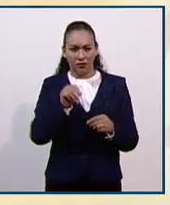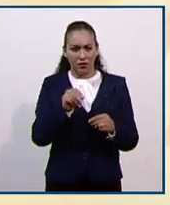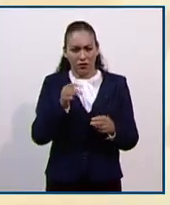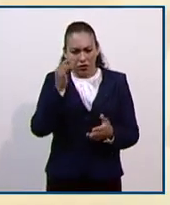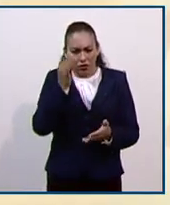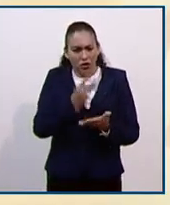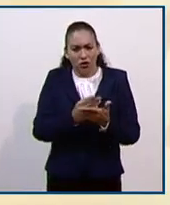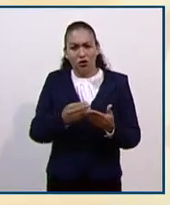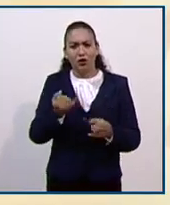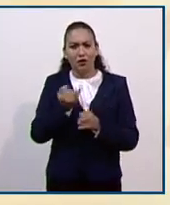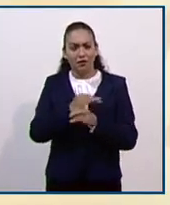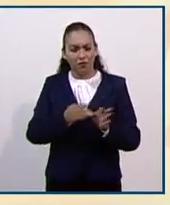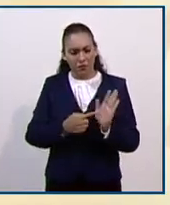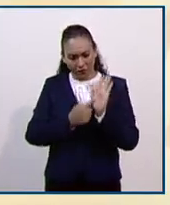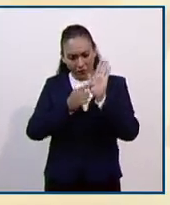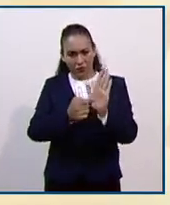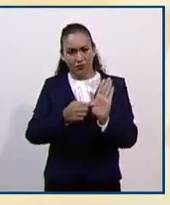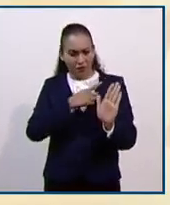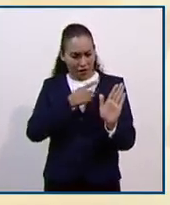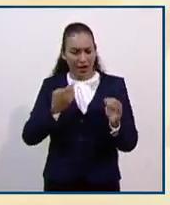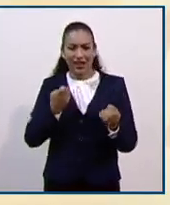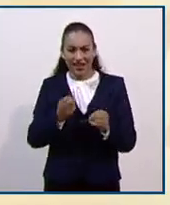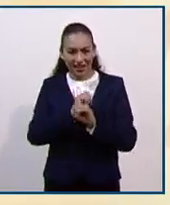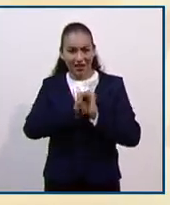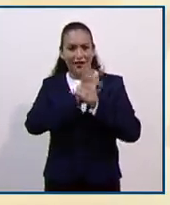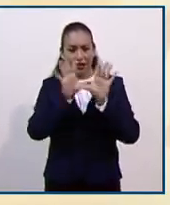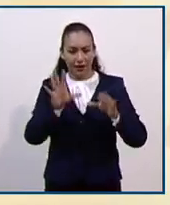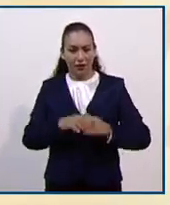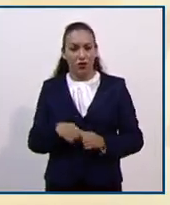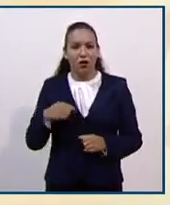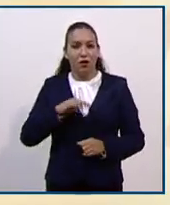de rendición de cuentas. Y no debemos temer